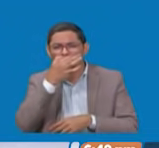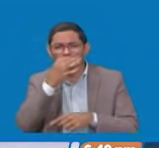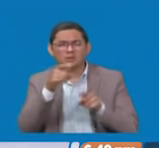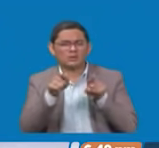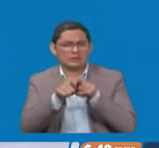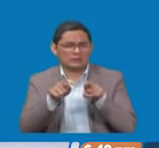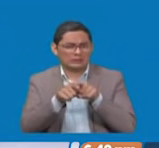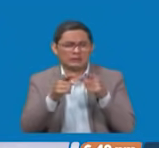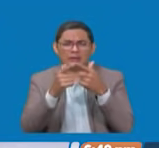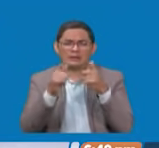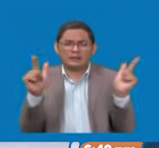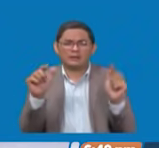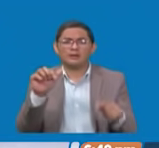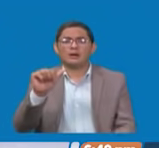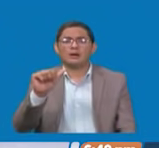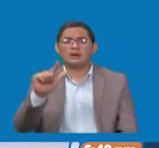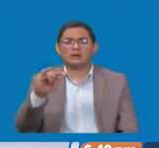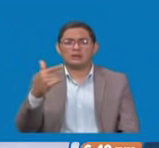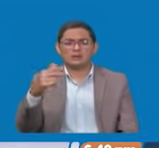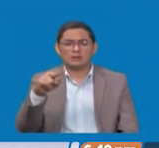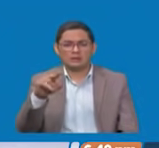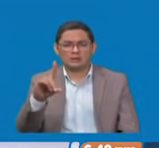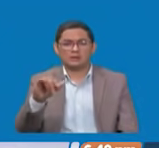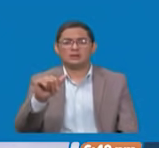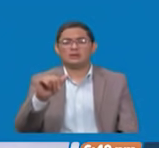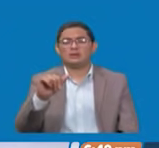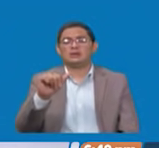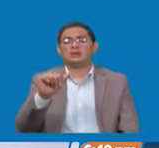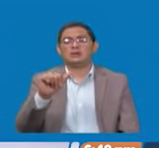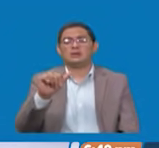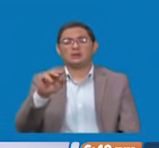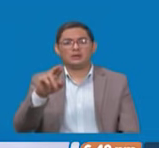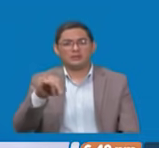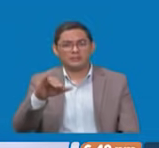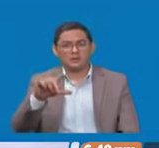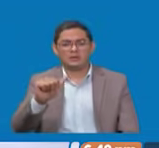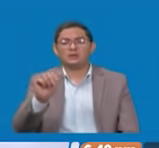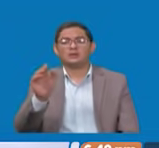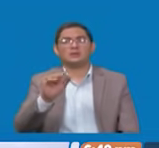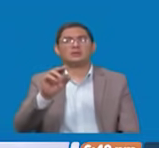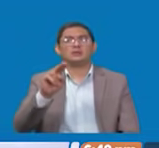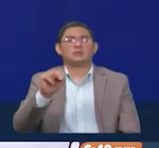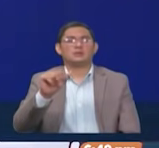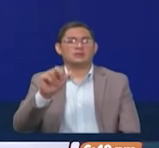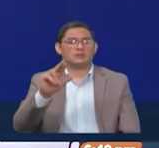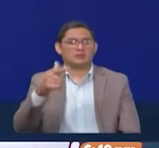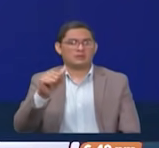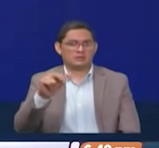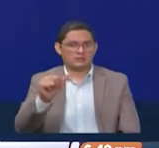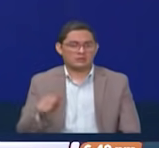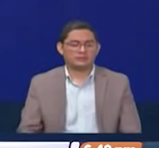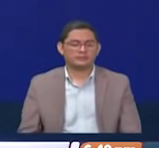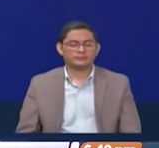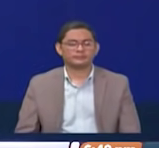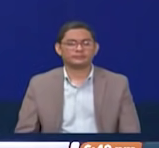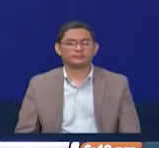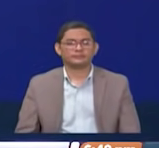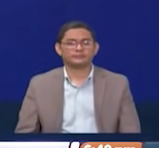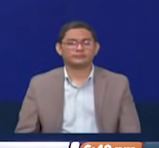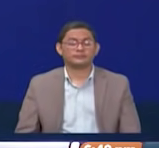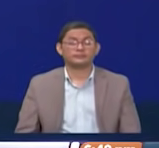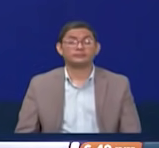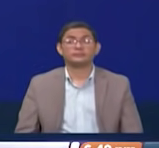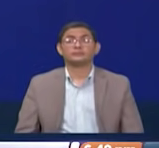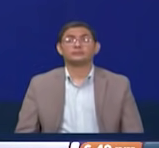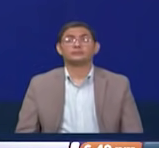los corregimiento del y gandhi armila y dar ganar por lo tanto las